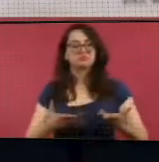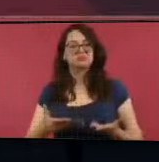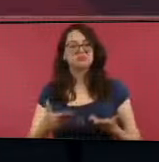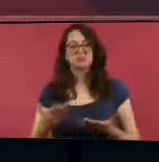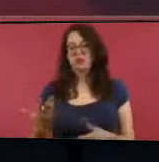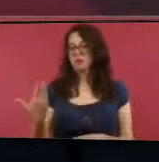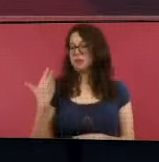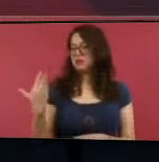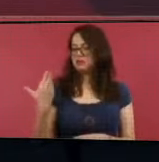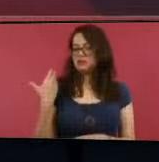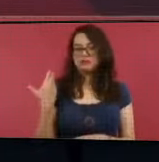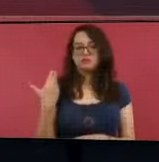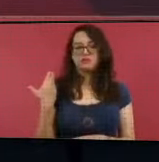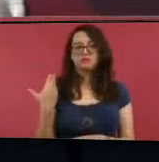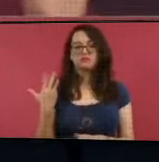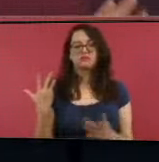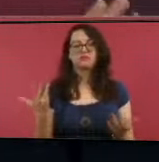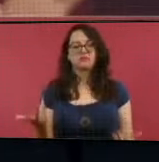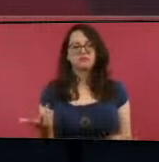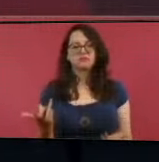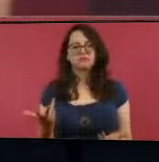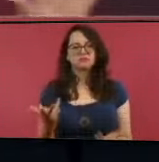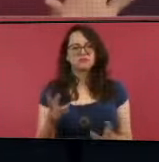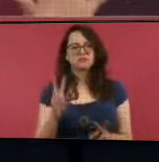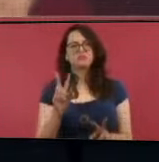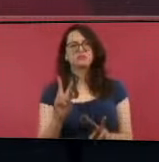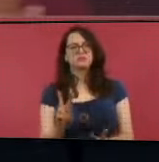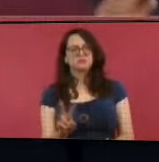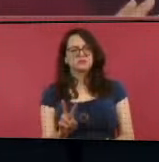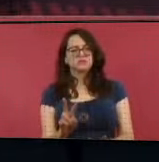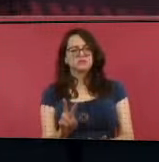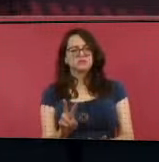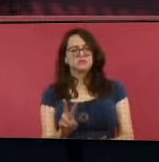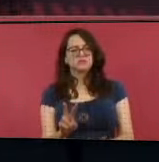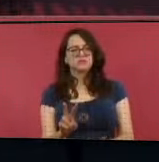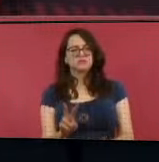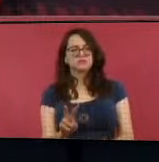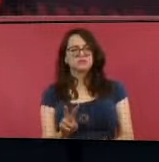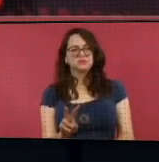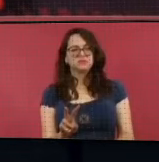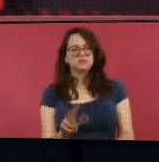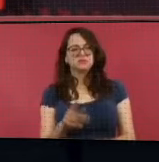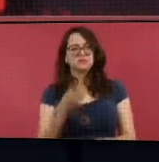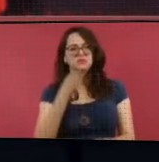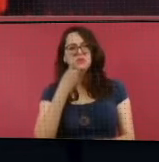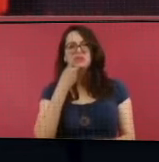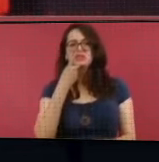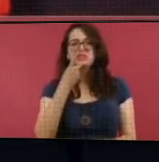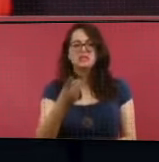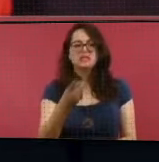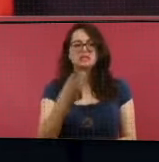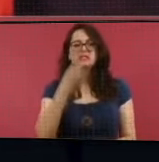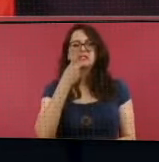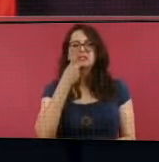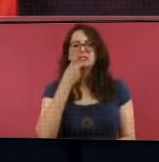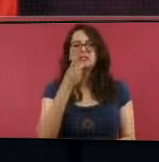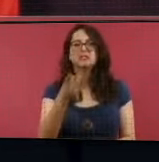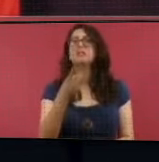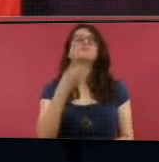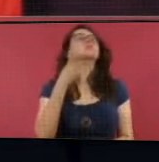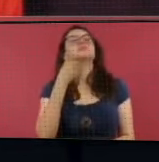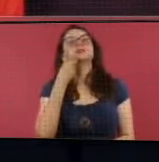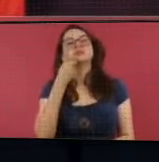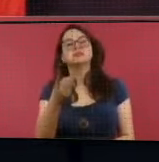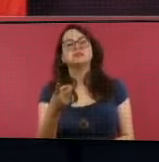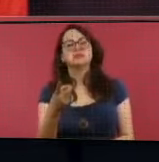Ah no eso es politiquería Oiga señores están saturados saturadas las las camas de hospital en tiempos de